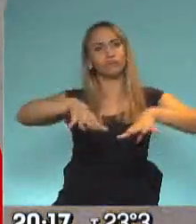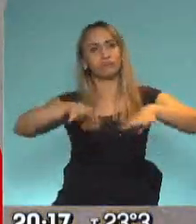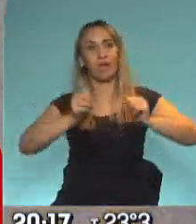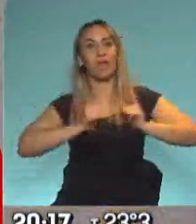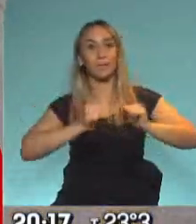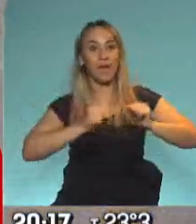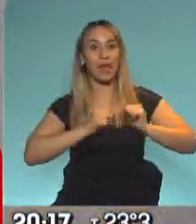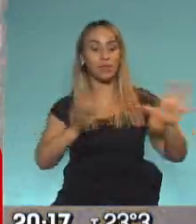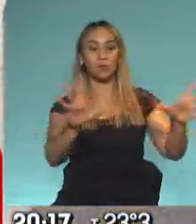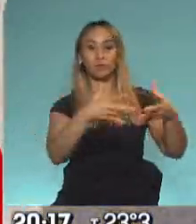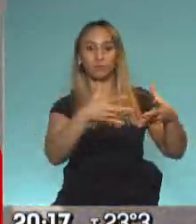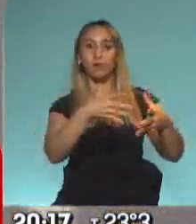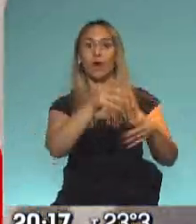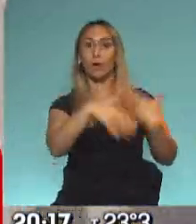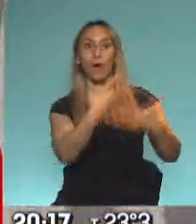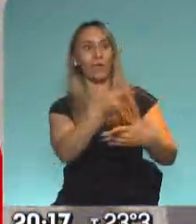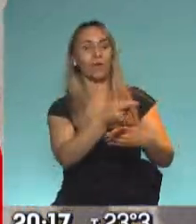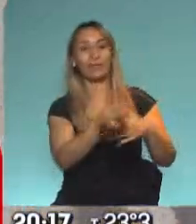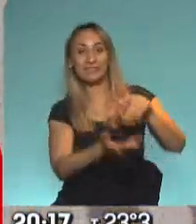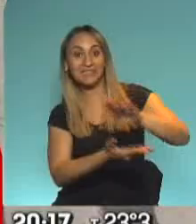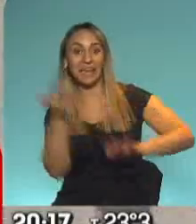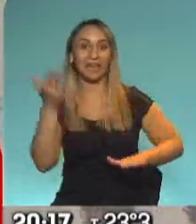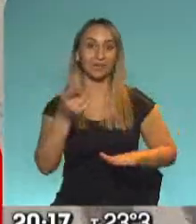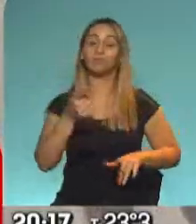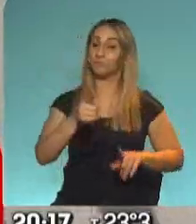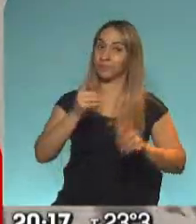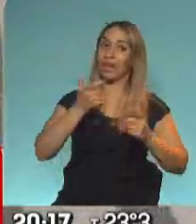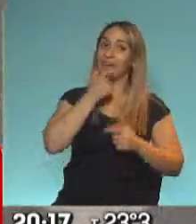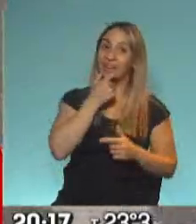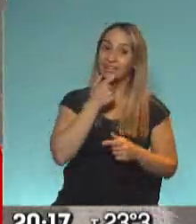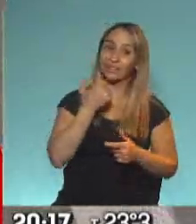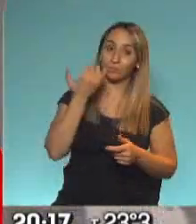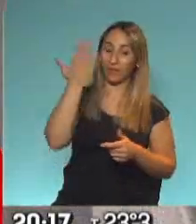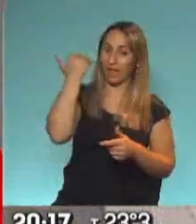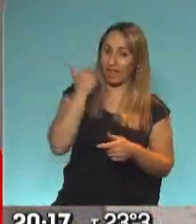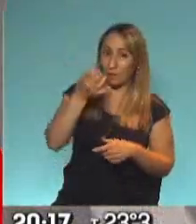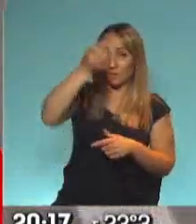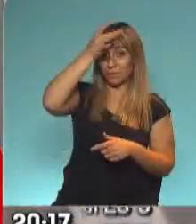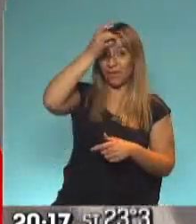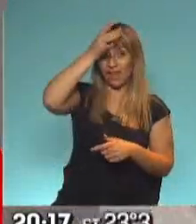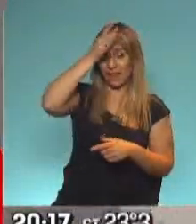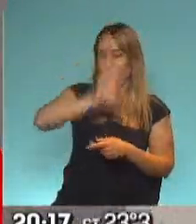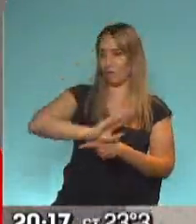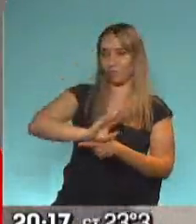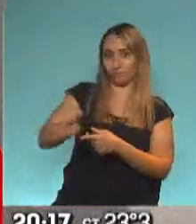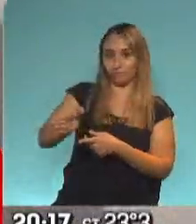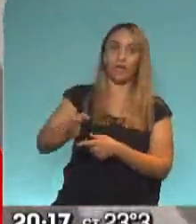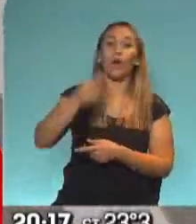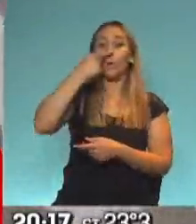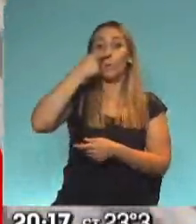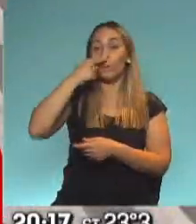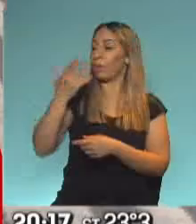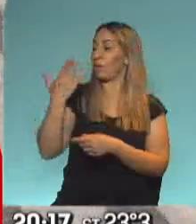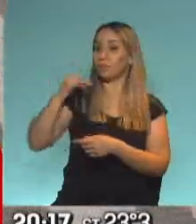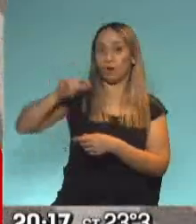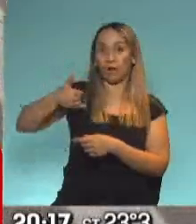plantel profesional. Recordemos que Racing viene de superar por penales al último campeón de la Copa Libertadores de